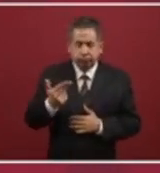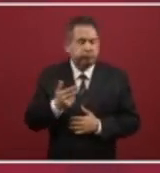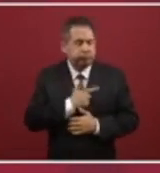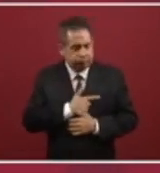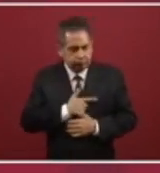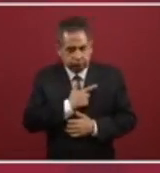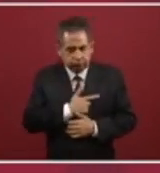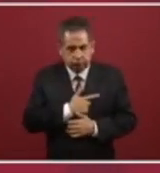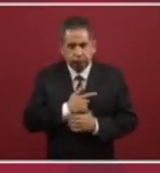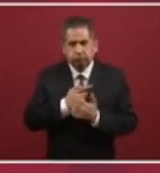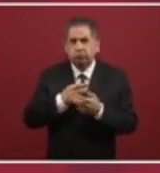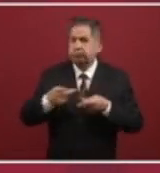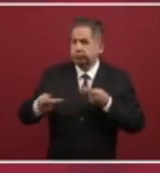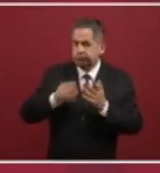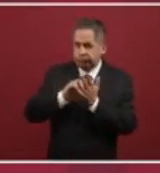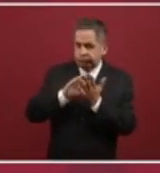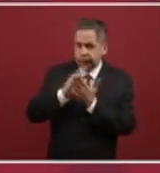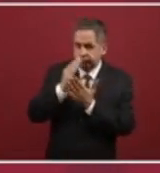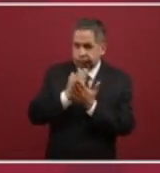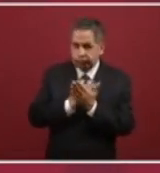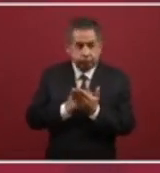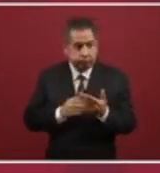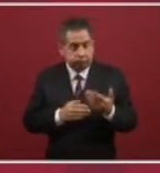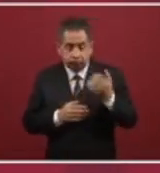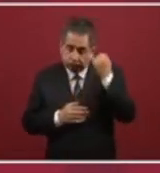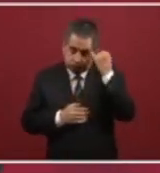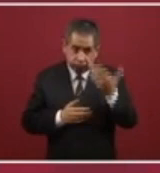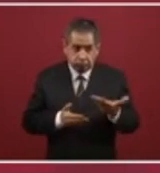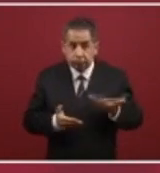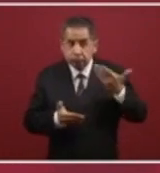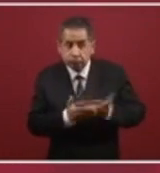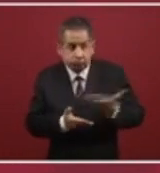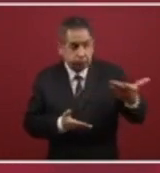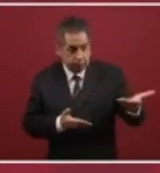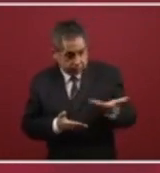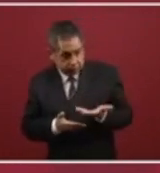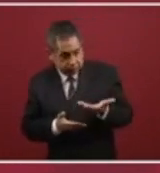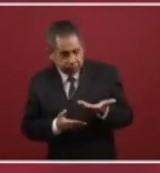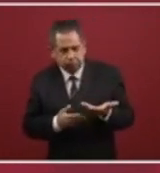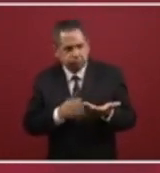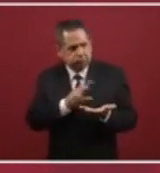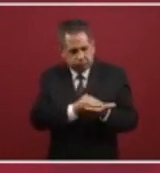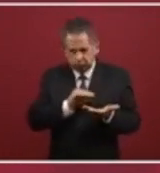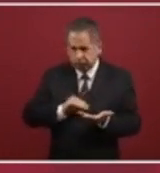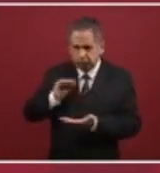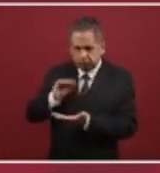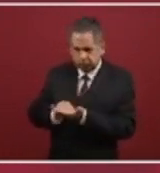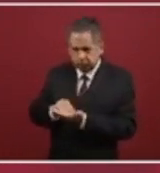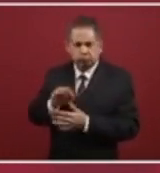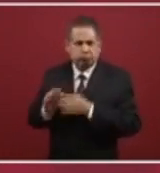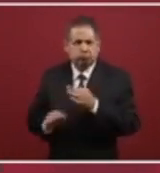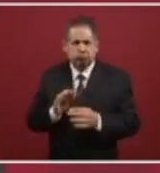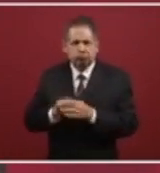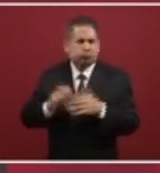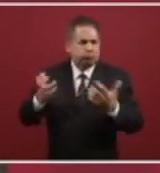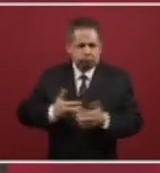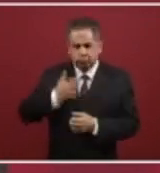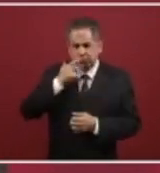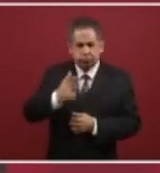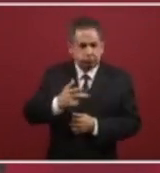preparándose el protocolo. Entonces, si tienen propuestas que hacer, con mucho gusto las incluimos. todo lo que sea para que hagamos las cosas